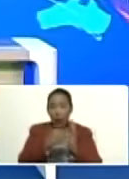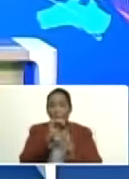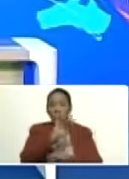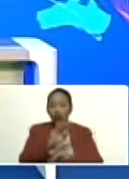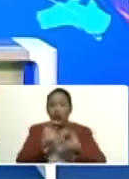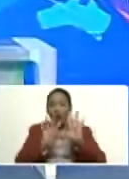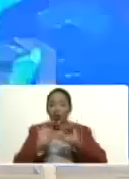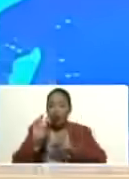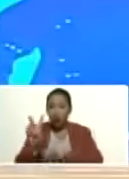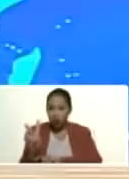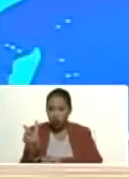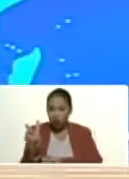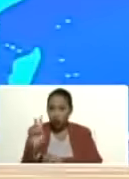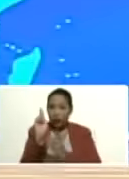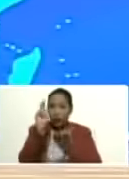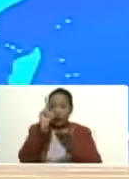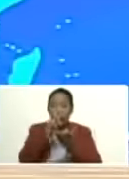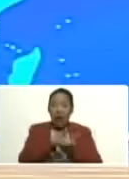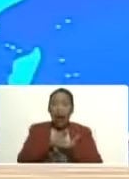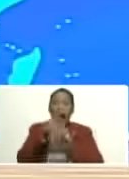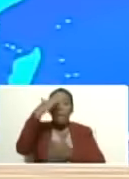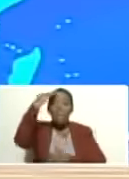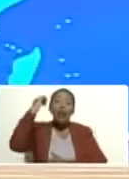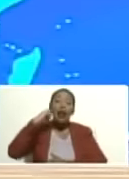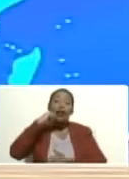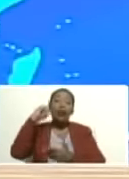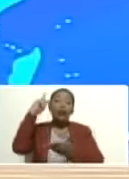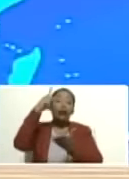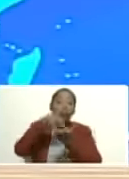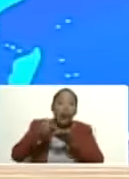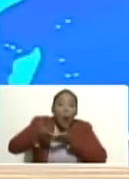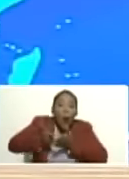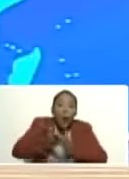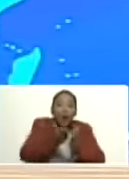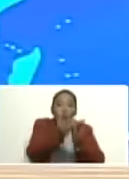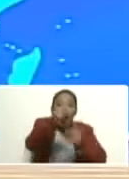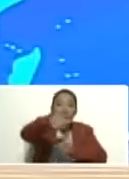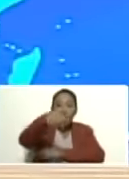la llegada de Cristóbal Colón y el inicio de